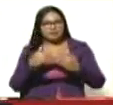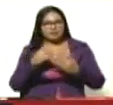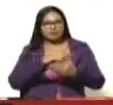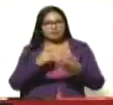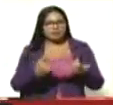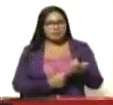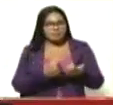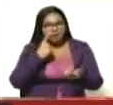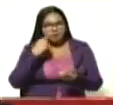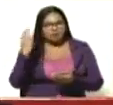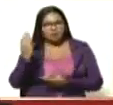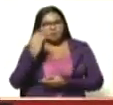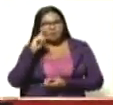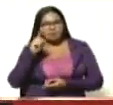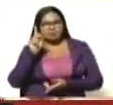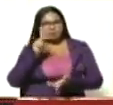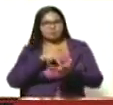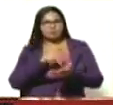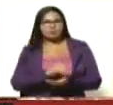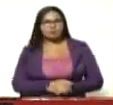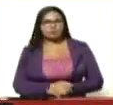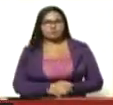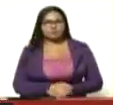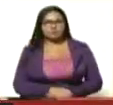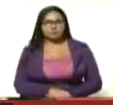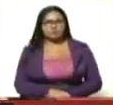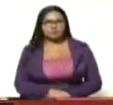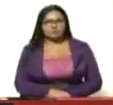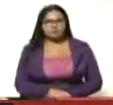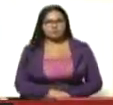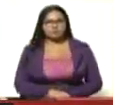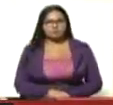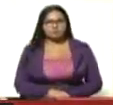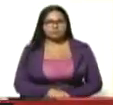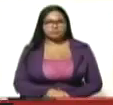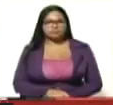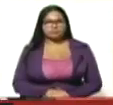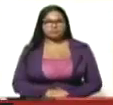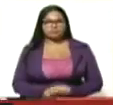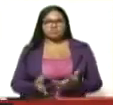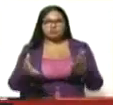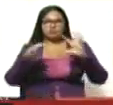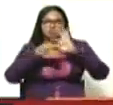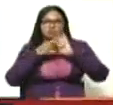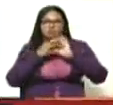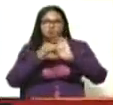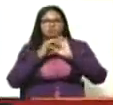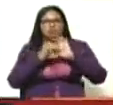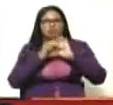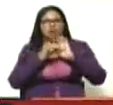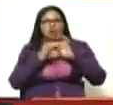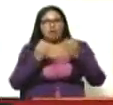Por eso Fernando Rendón también está aquí. El Orinoco y el Magdalena se están abrazando.